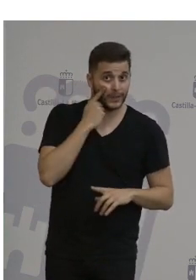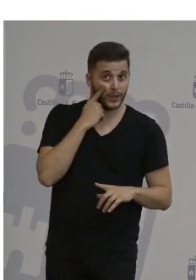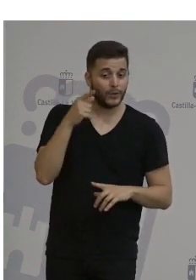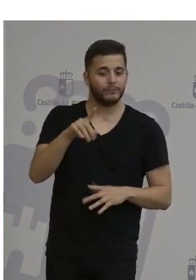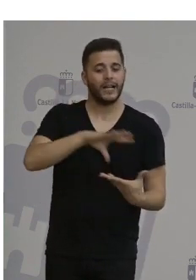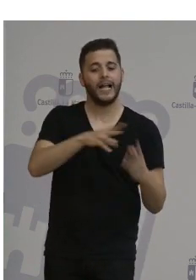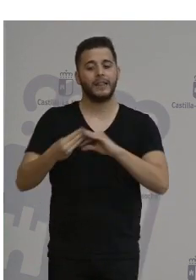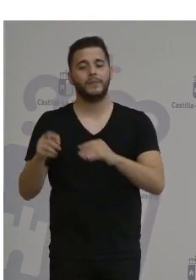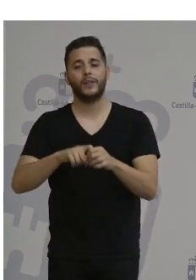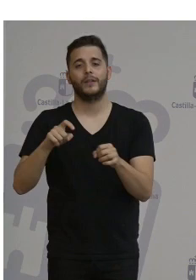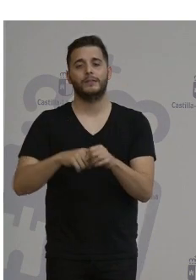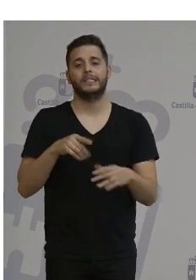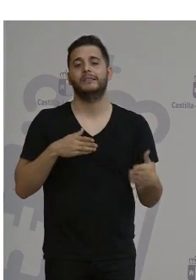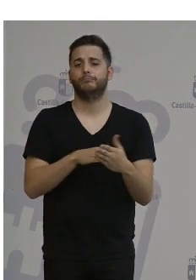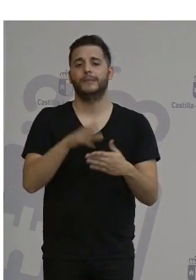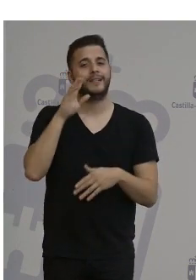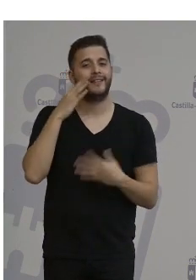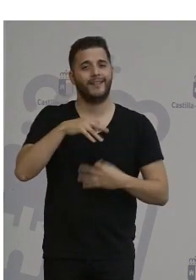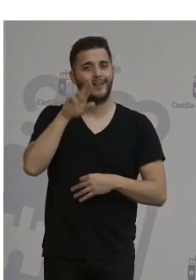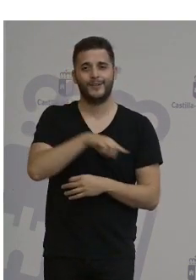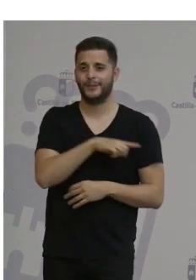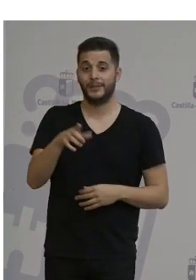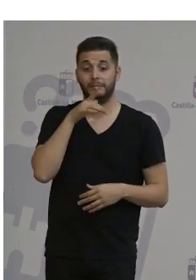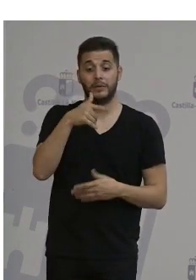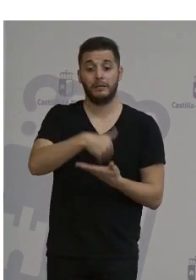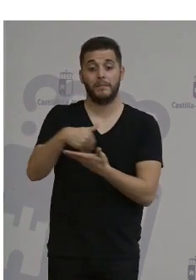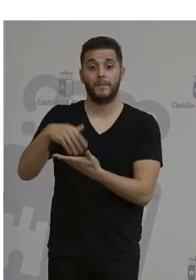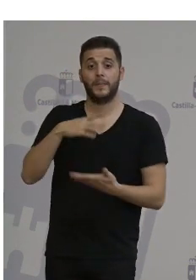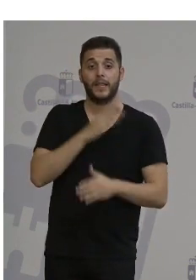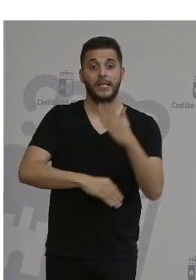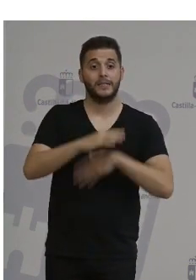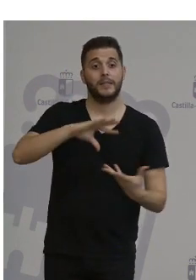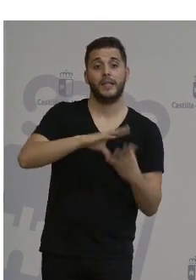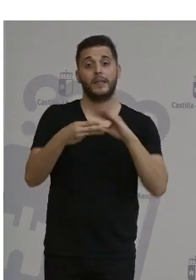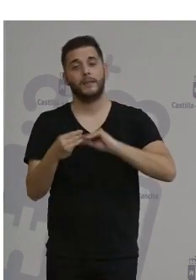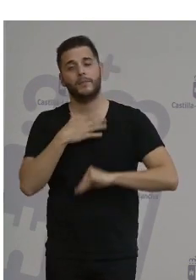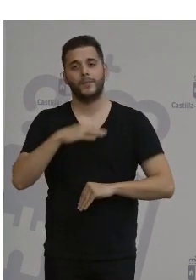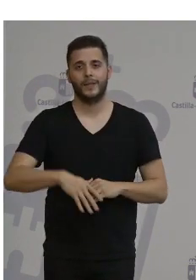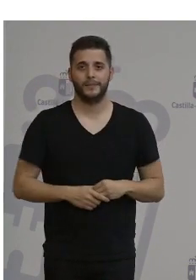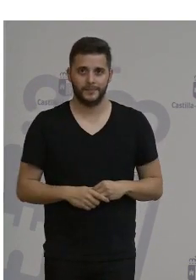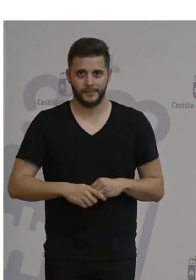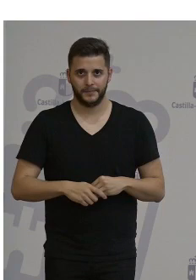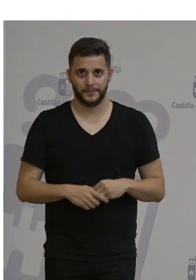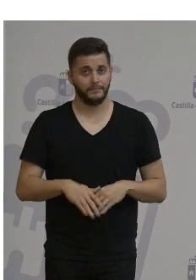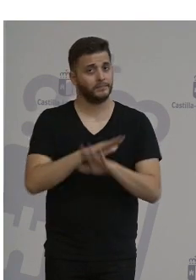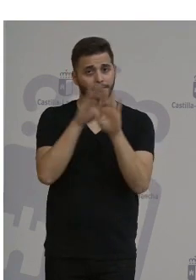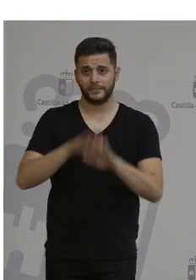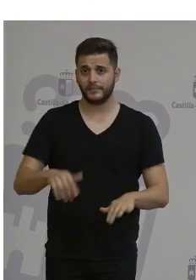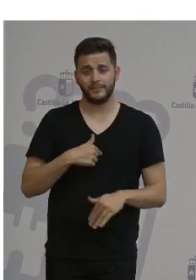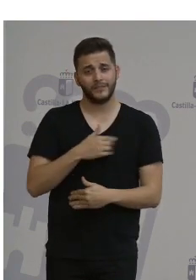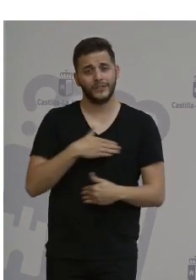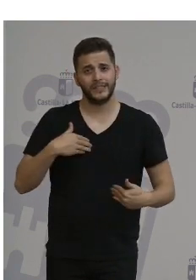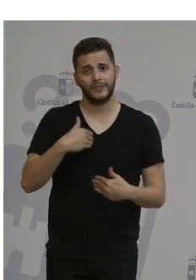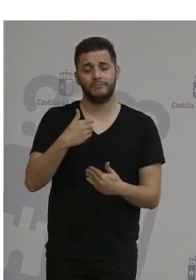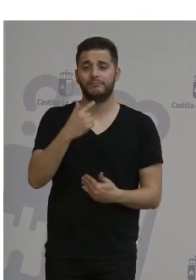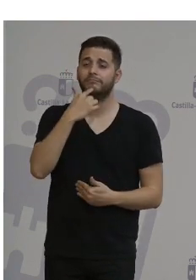de los puestos de trabajo ante la demanda surgida por variaciones en la discapacidad de nuestro personal. Para terminar, quisiera mencionar